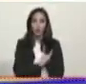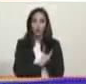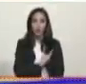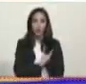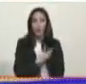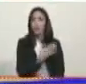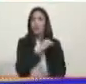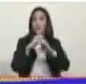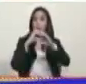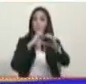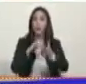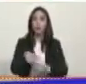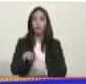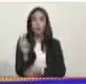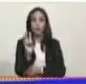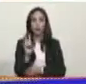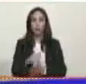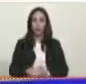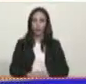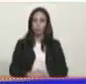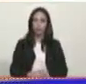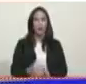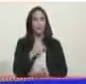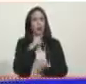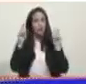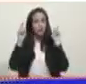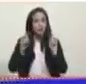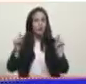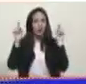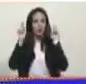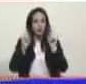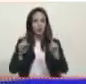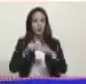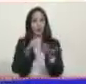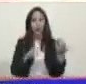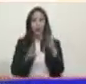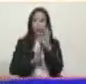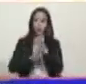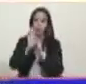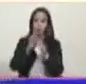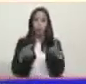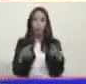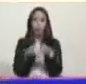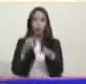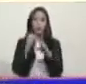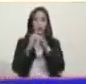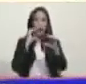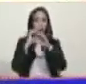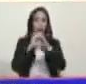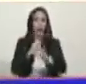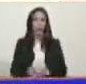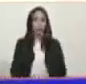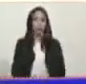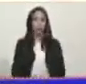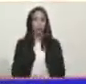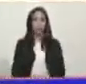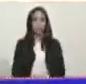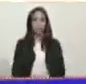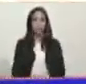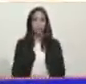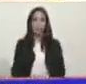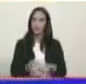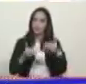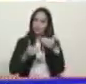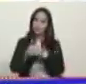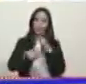del Transporte de Venezuela para forjar este poderoso movimiento de transportistas a lo largo